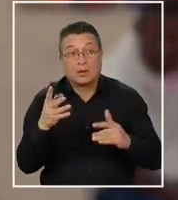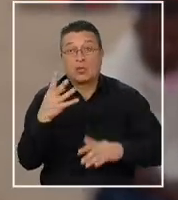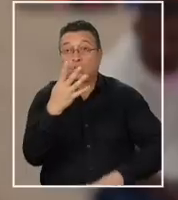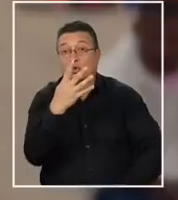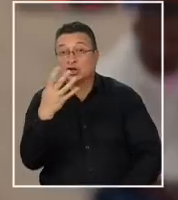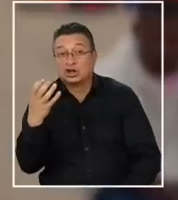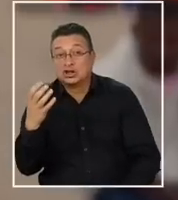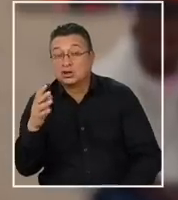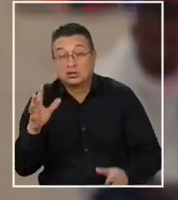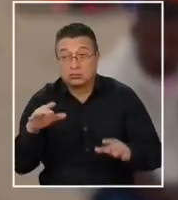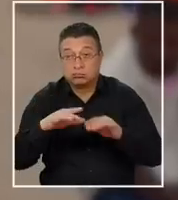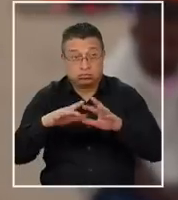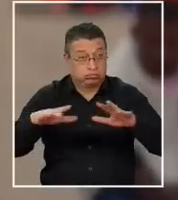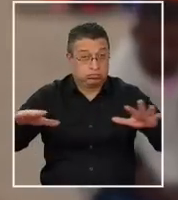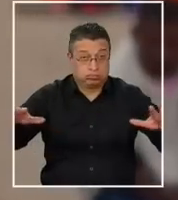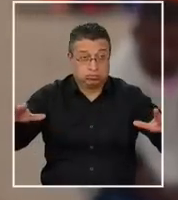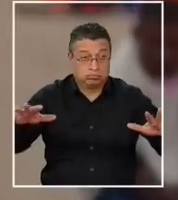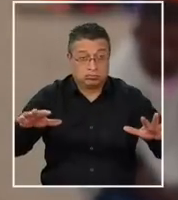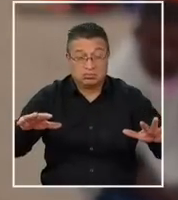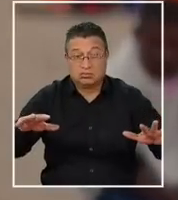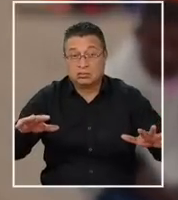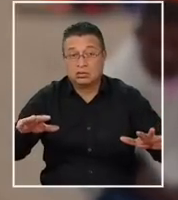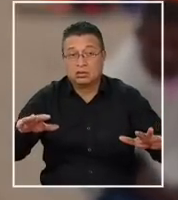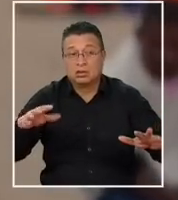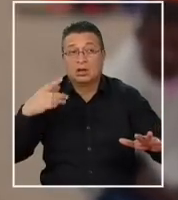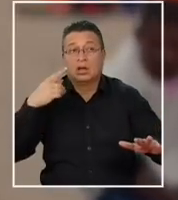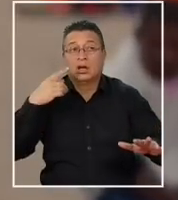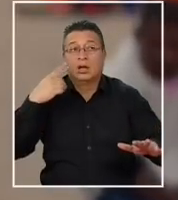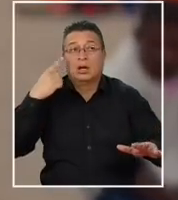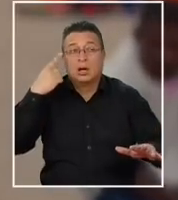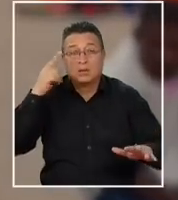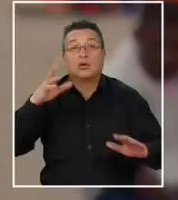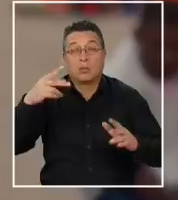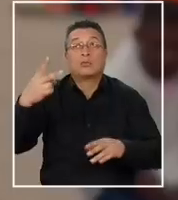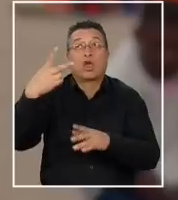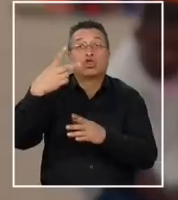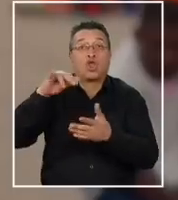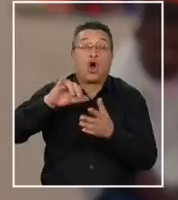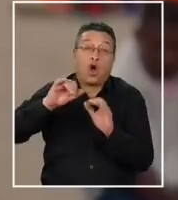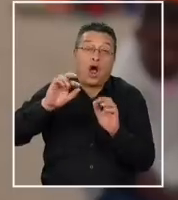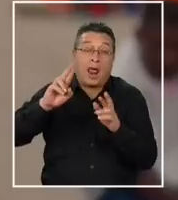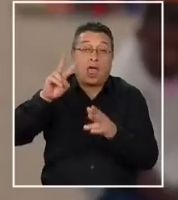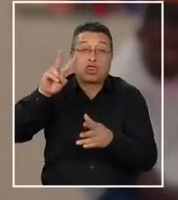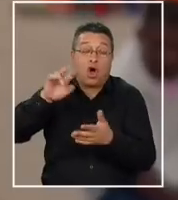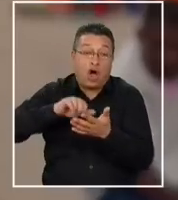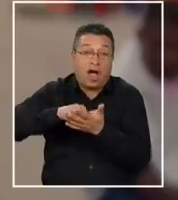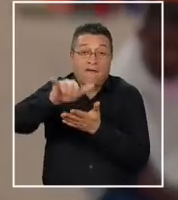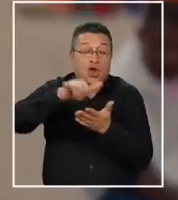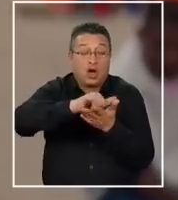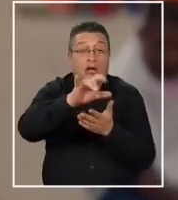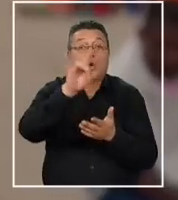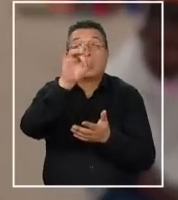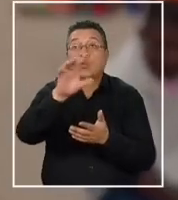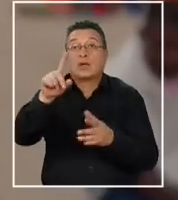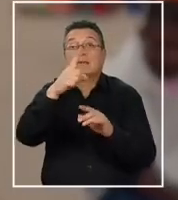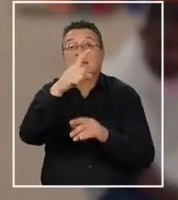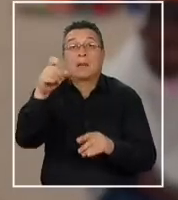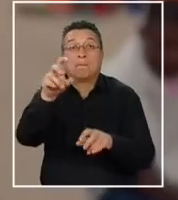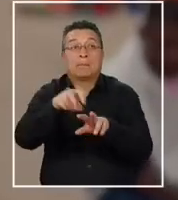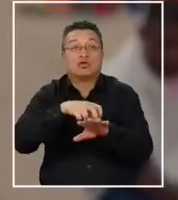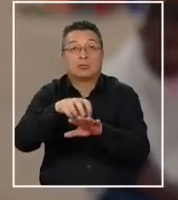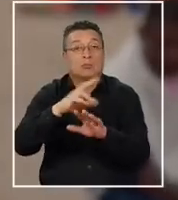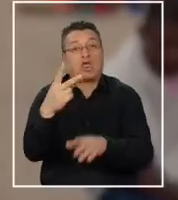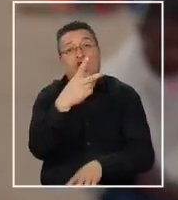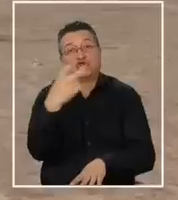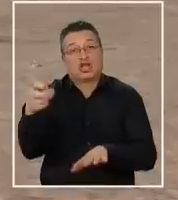400, pasa que están regadas, pero supuestamente vienen dos aviones y cada avión caben 100 personas, son